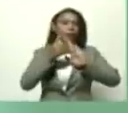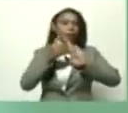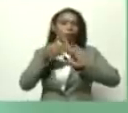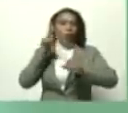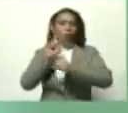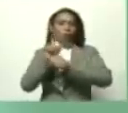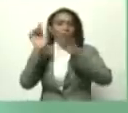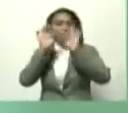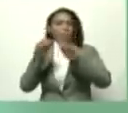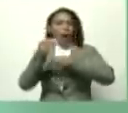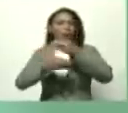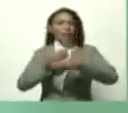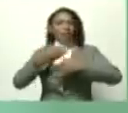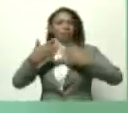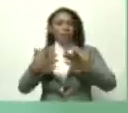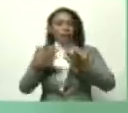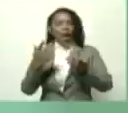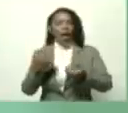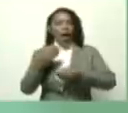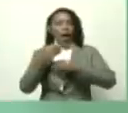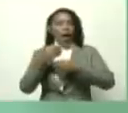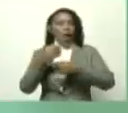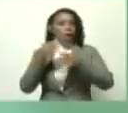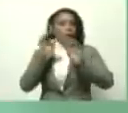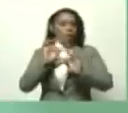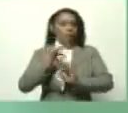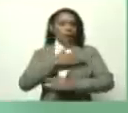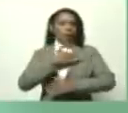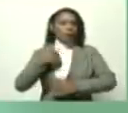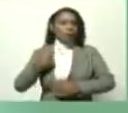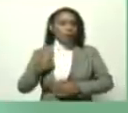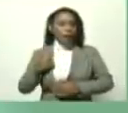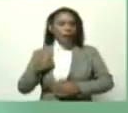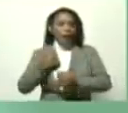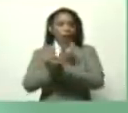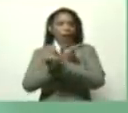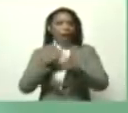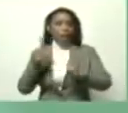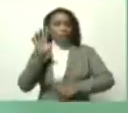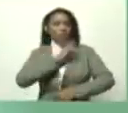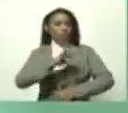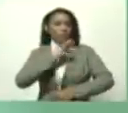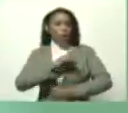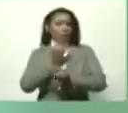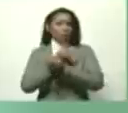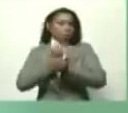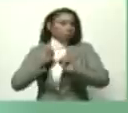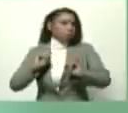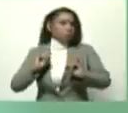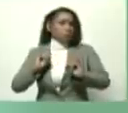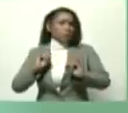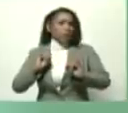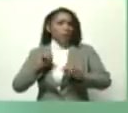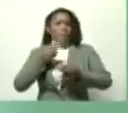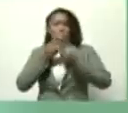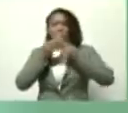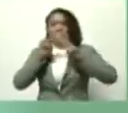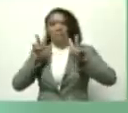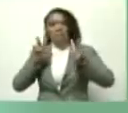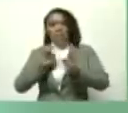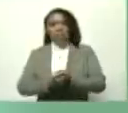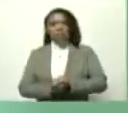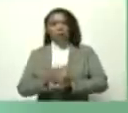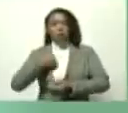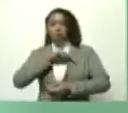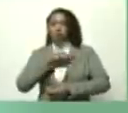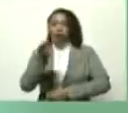cometido es su indeclinable deseo de ser libre, de ser soberano, de ser independiente, de ser pacífico. Nosotros